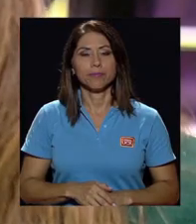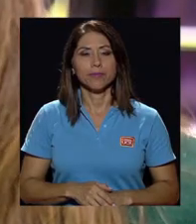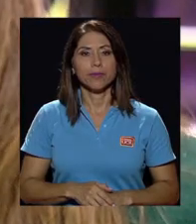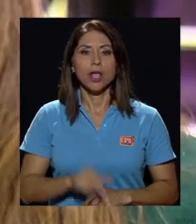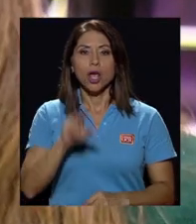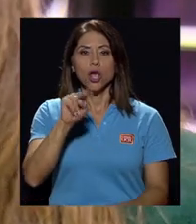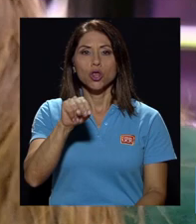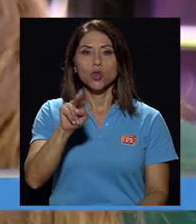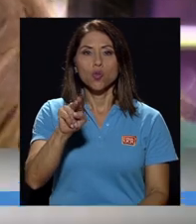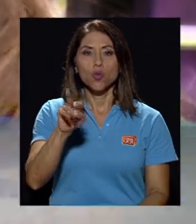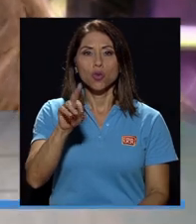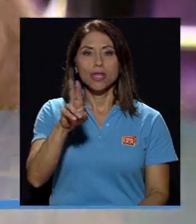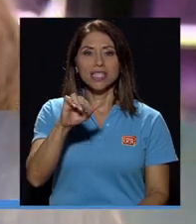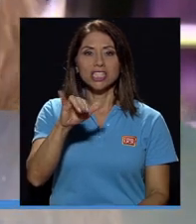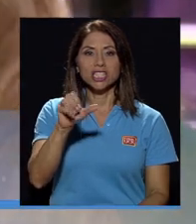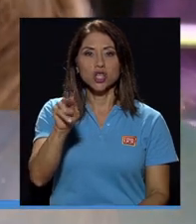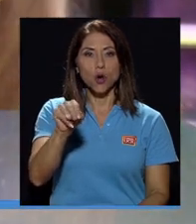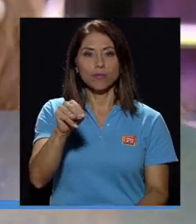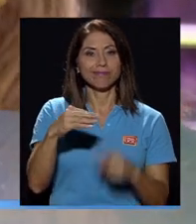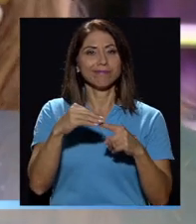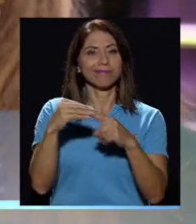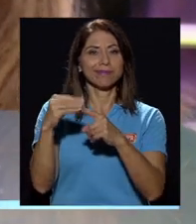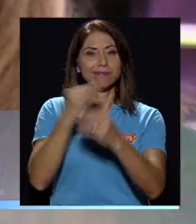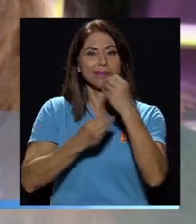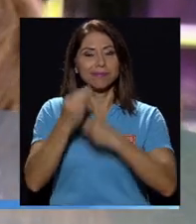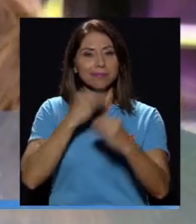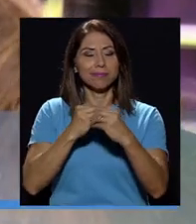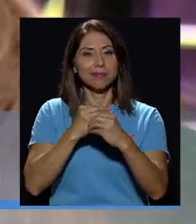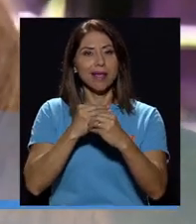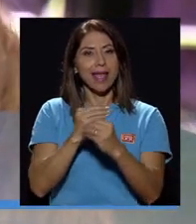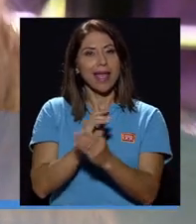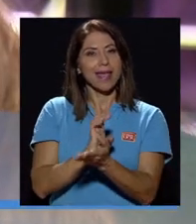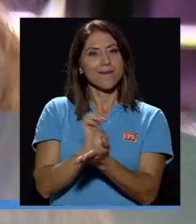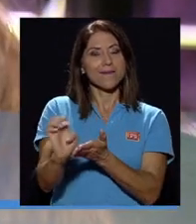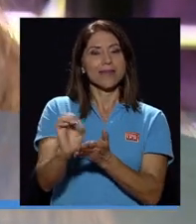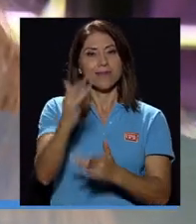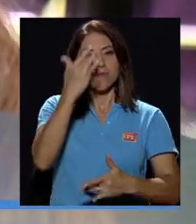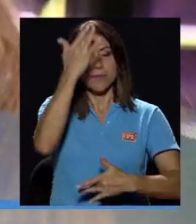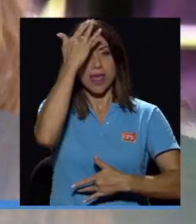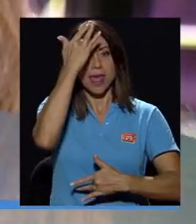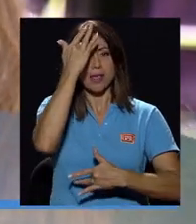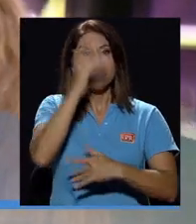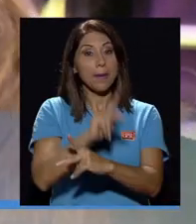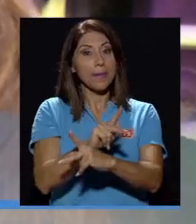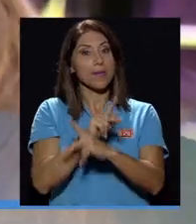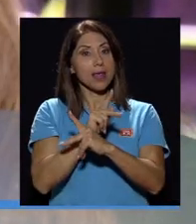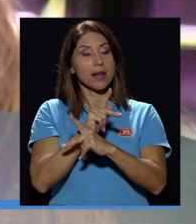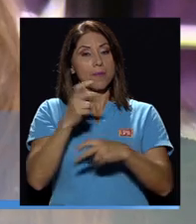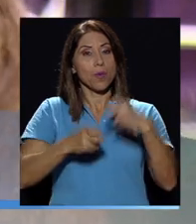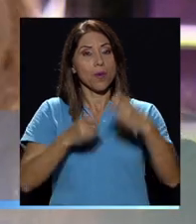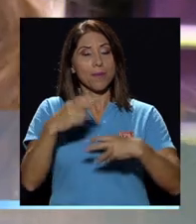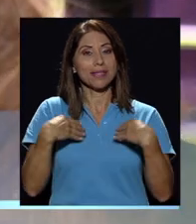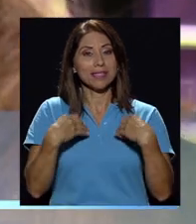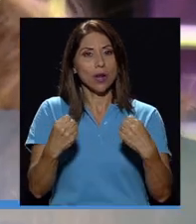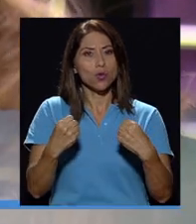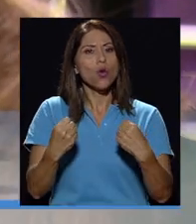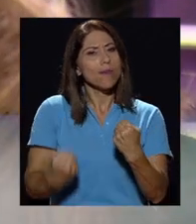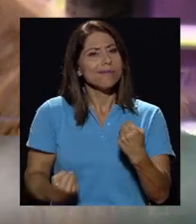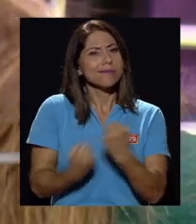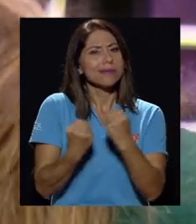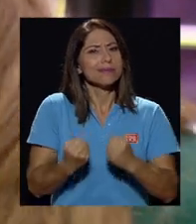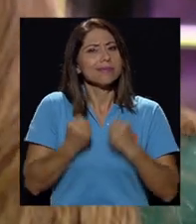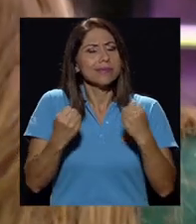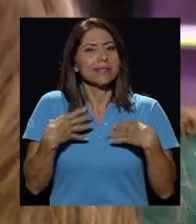la nutrición previene enfermedades, previene problemas de salud, pero sobre todo potencia la salud